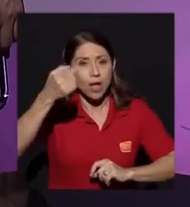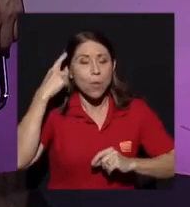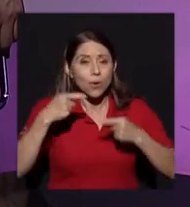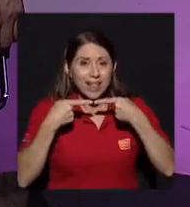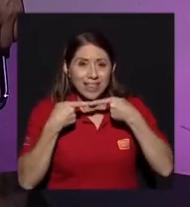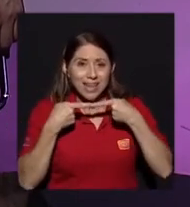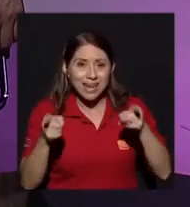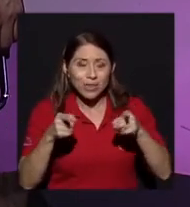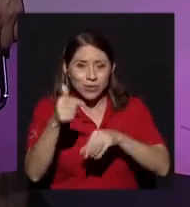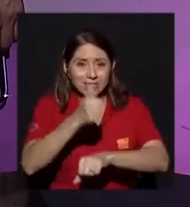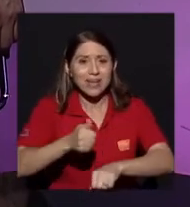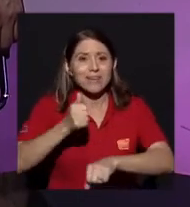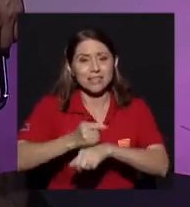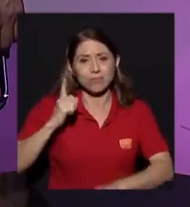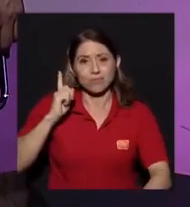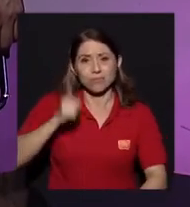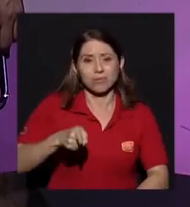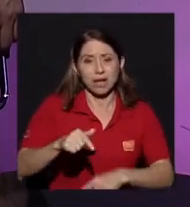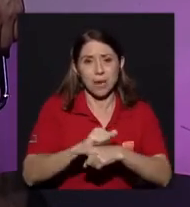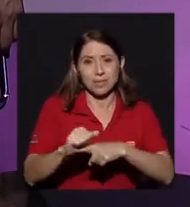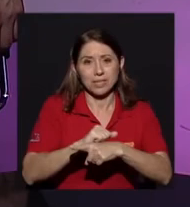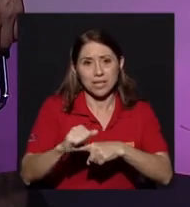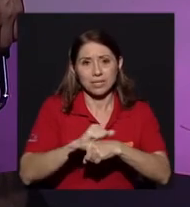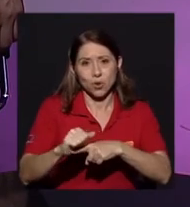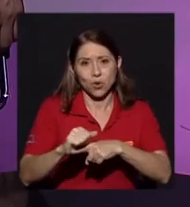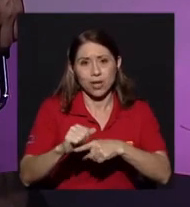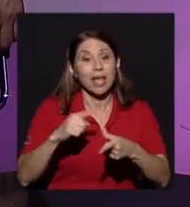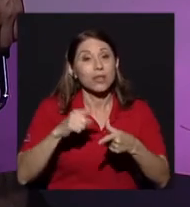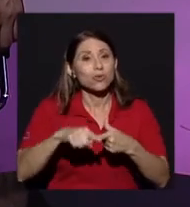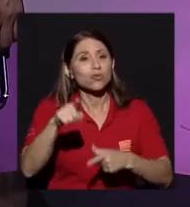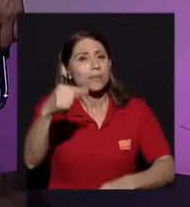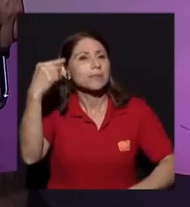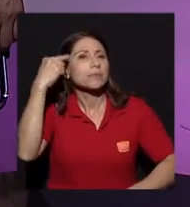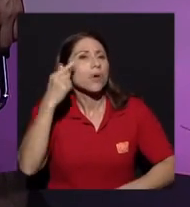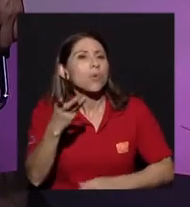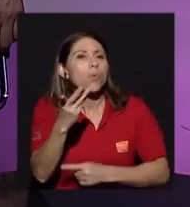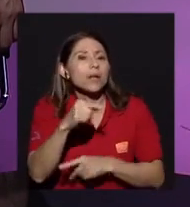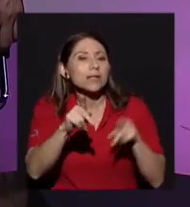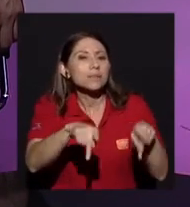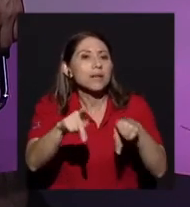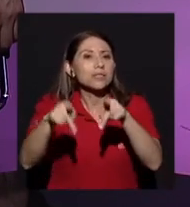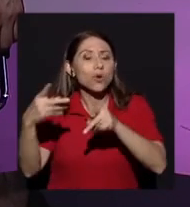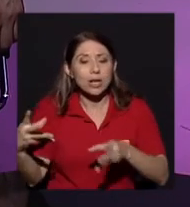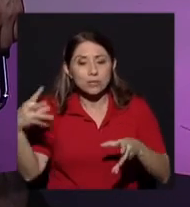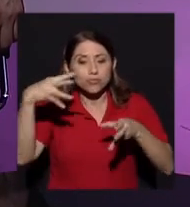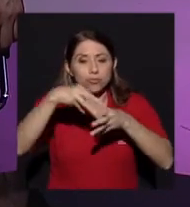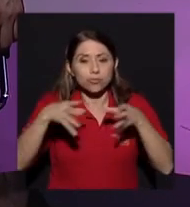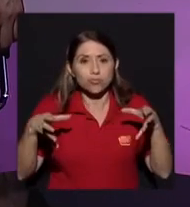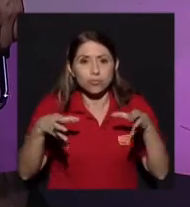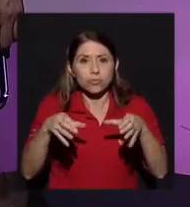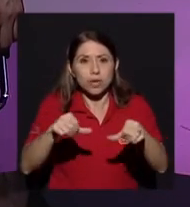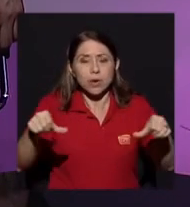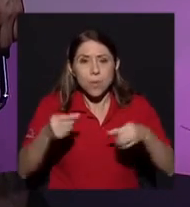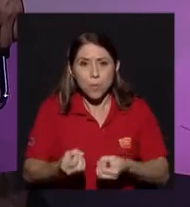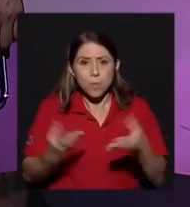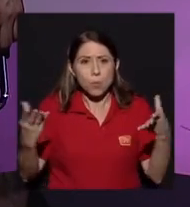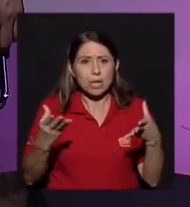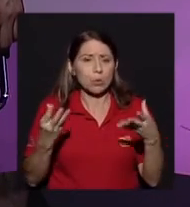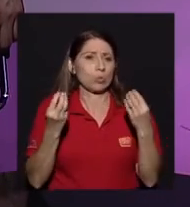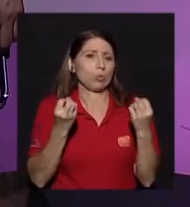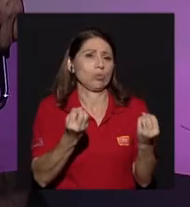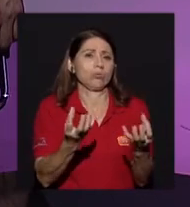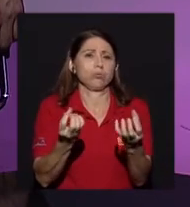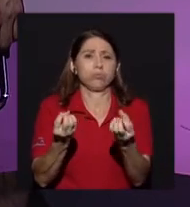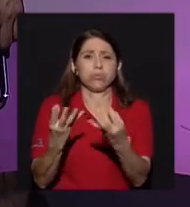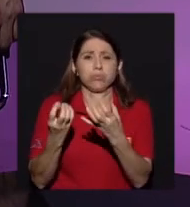capacitación entonces imagínese usted cuántas personas integran el sector público en este país una cantidad enorme de trabajadores y este cambio cultural